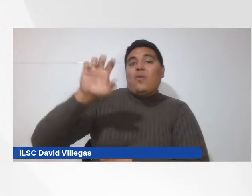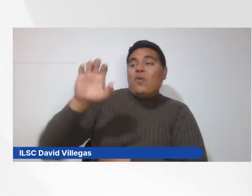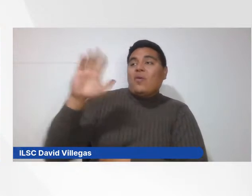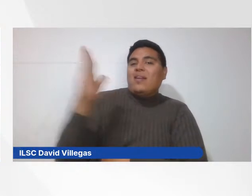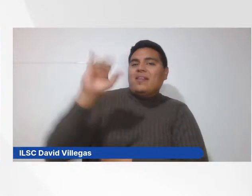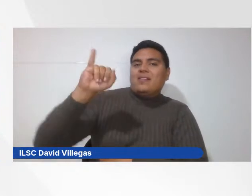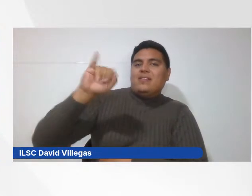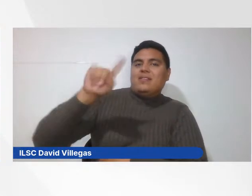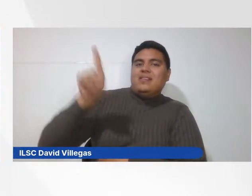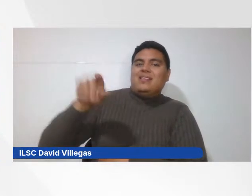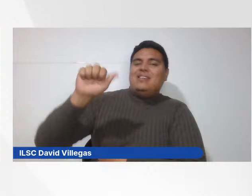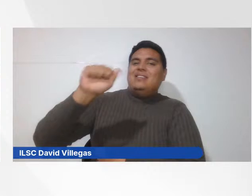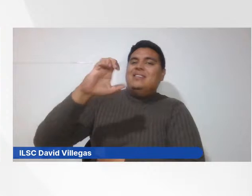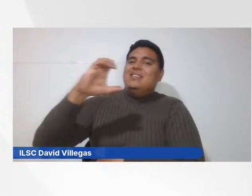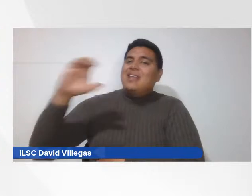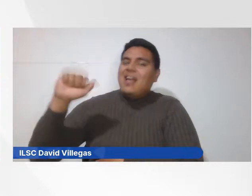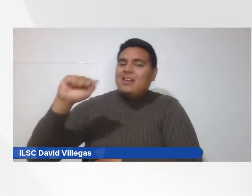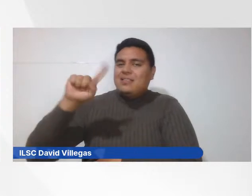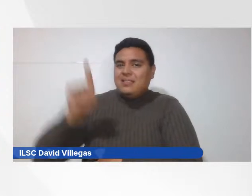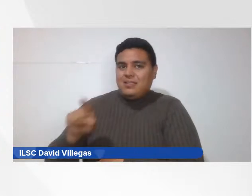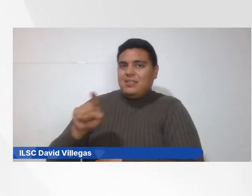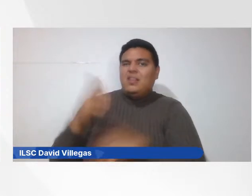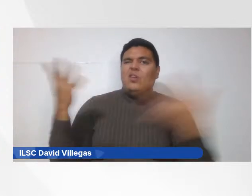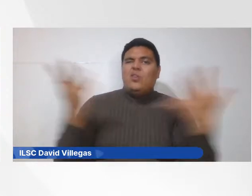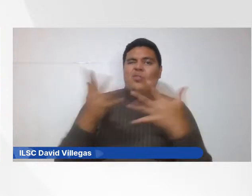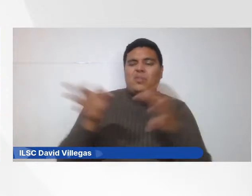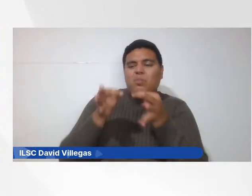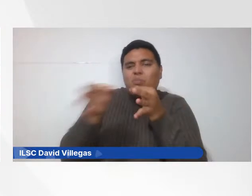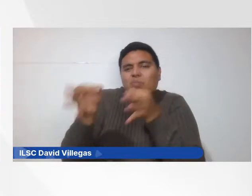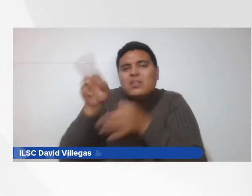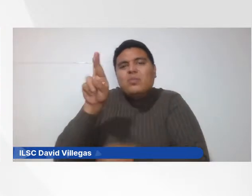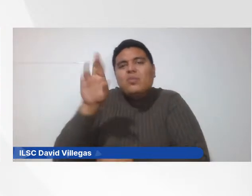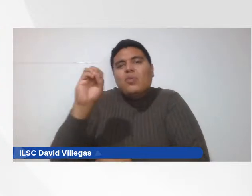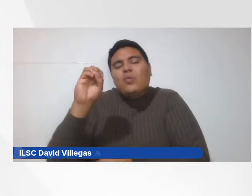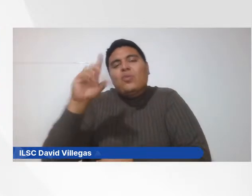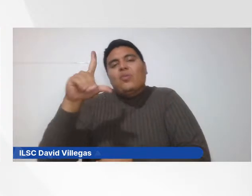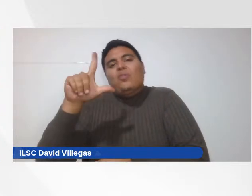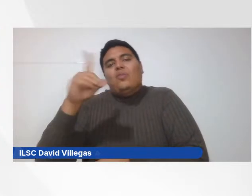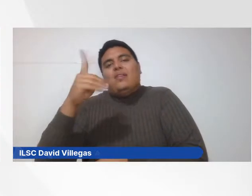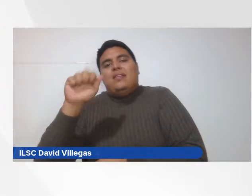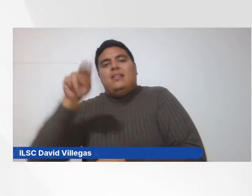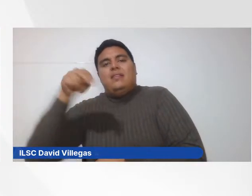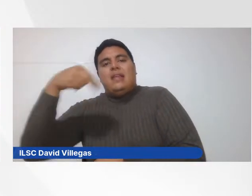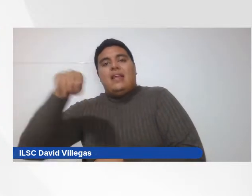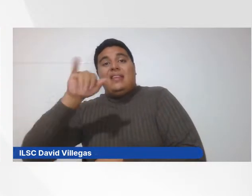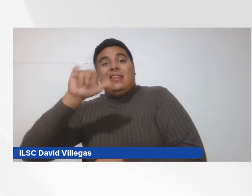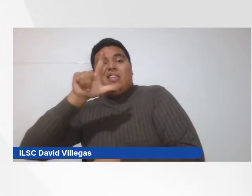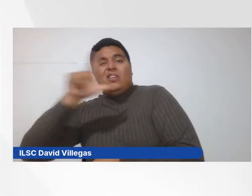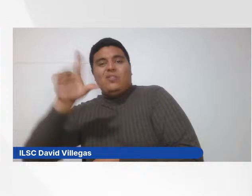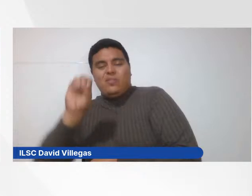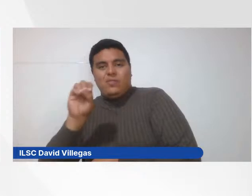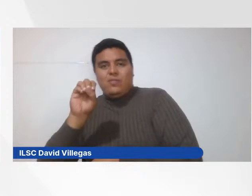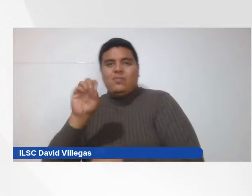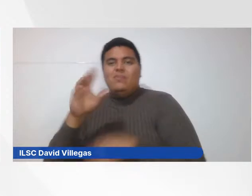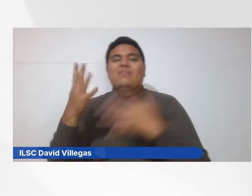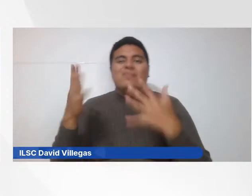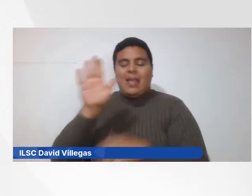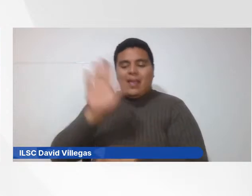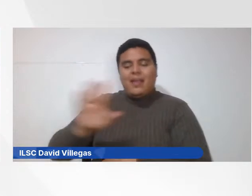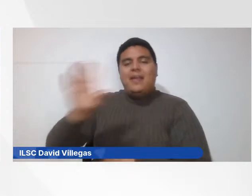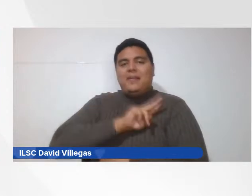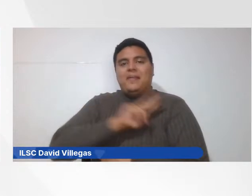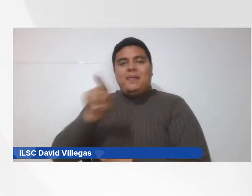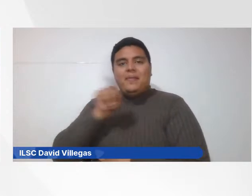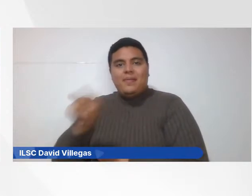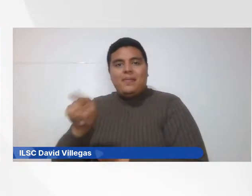mucho más sobre esta experiencia significativa que, por supuesto, desde la Fundación Nuevo Horizonte también estamos operando. Bueno, para no dar